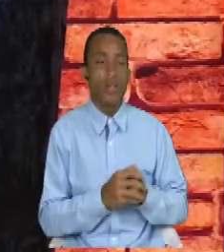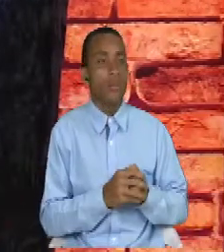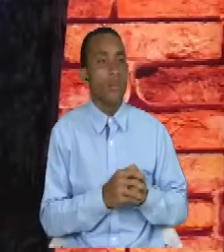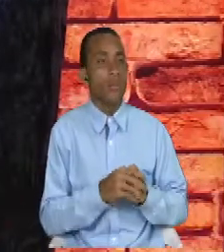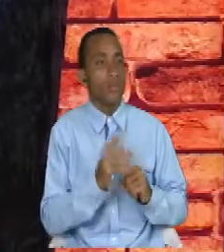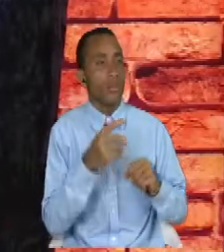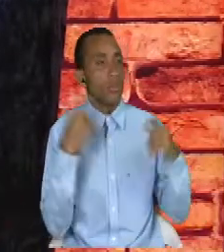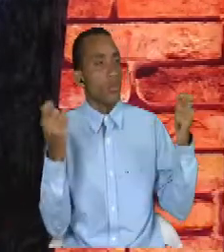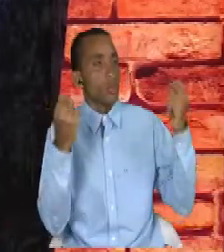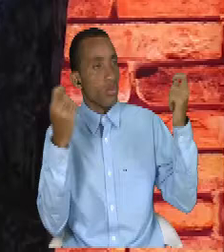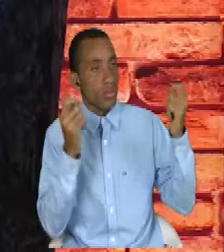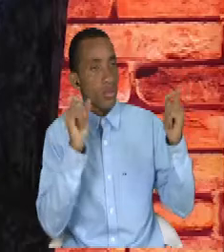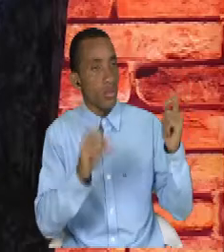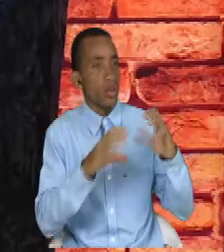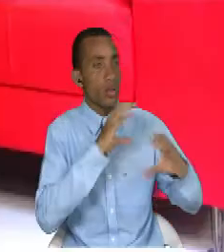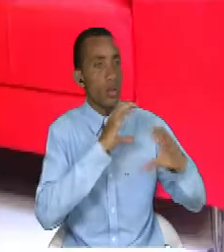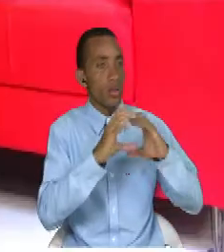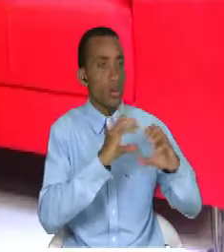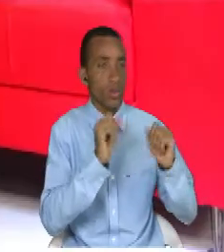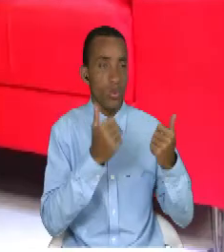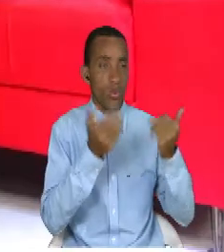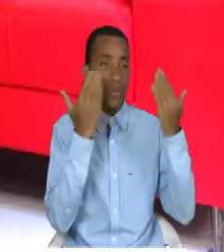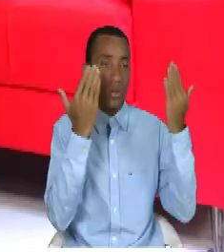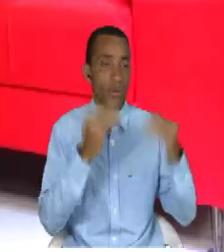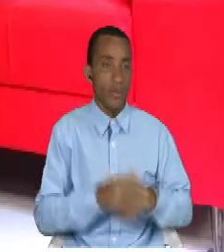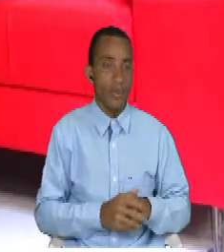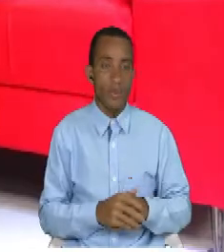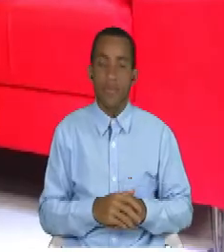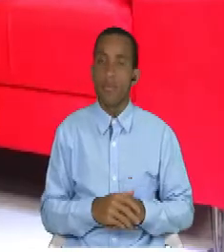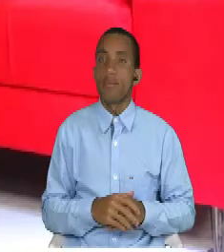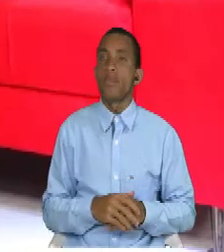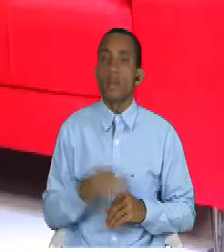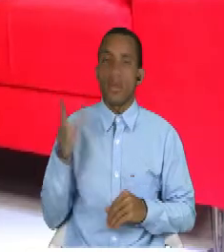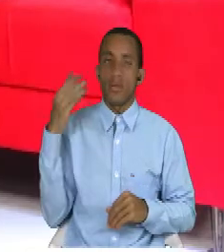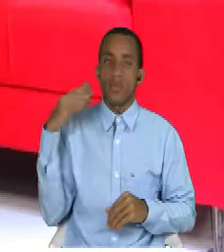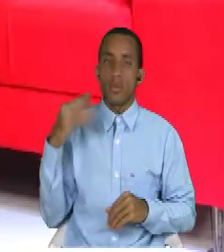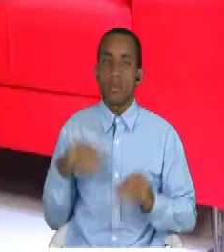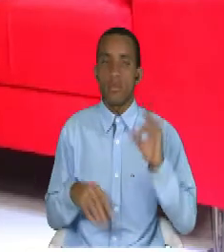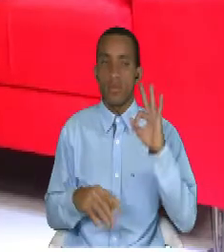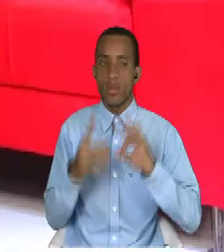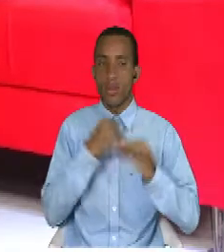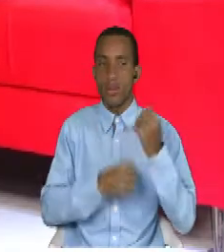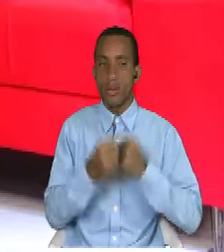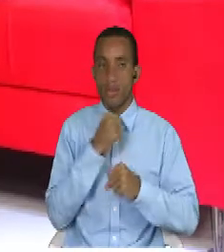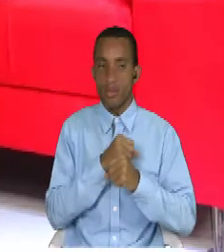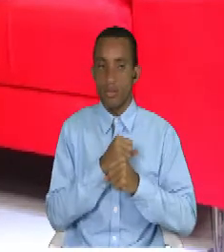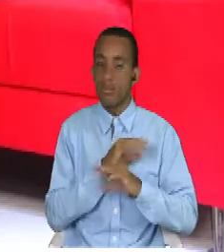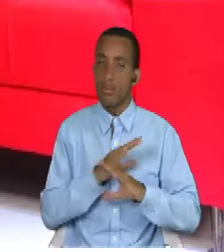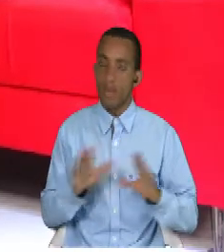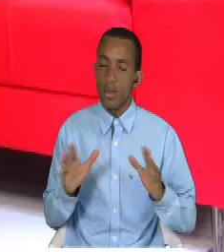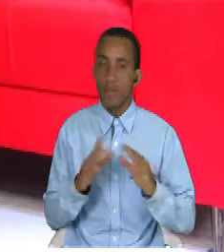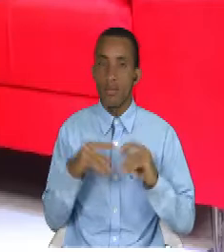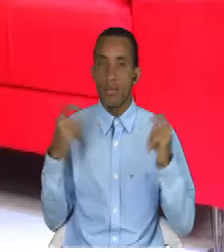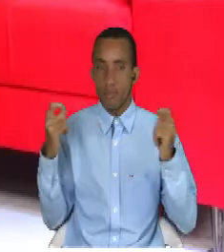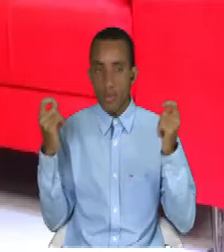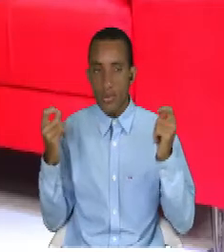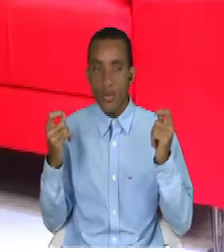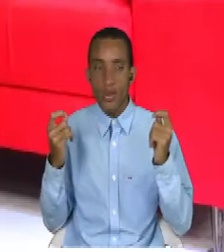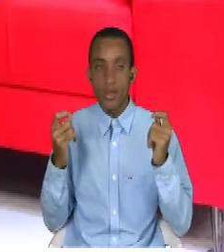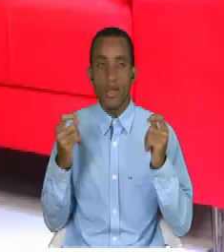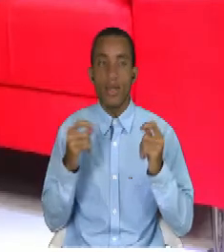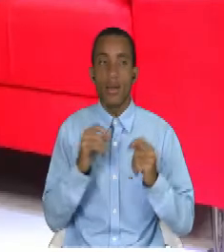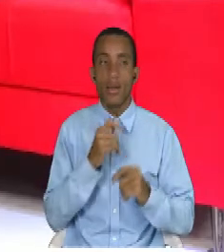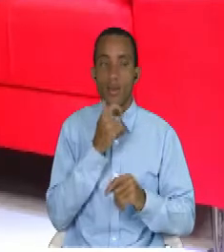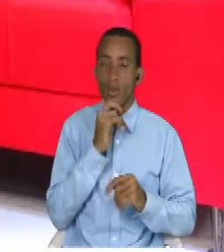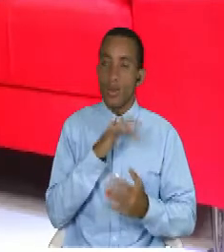de marketing digital es un buen negocio bueno el tema inició hace ya como unos tres años con una agencia de publicidad y ahí me gramos nosotros